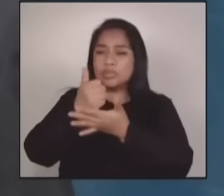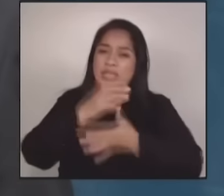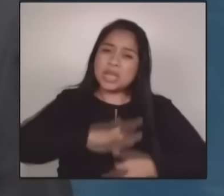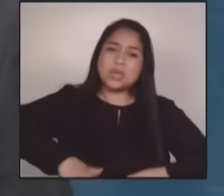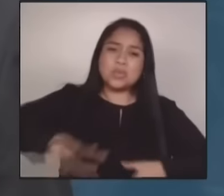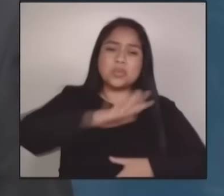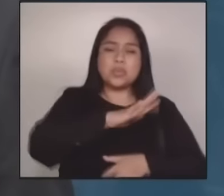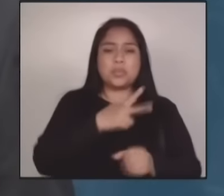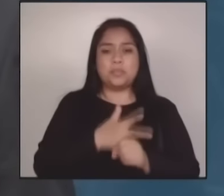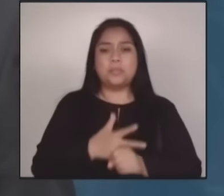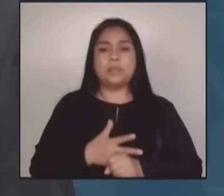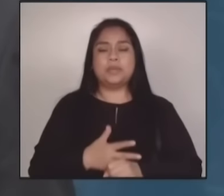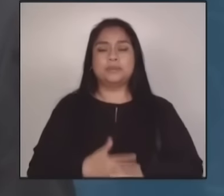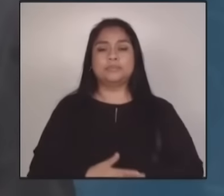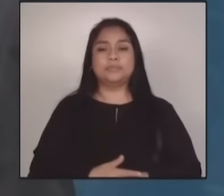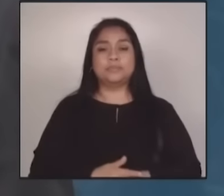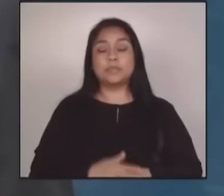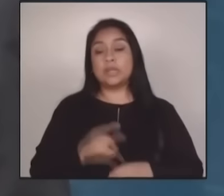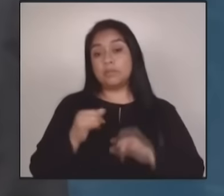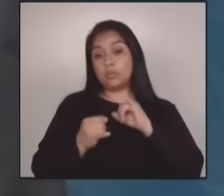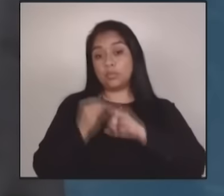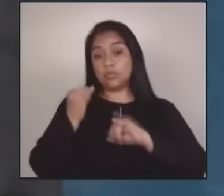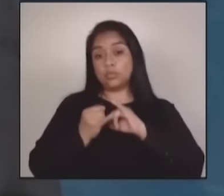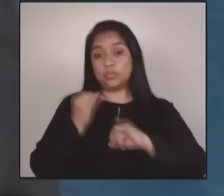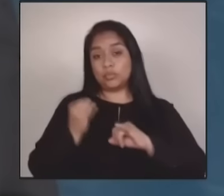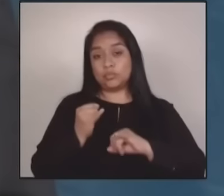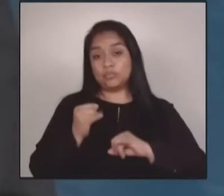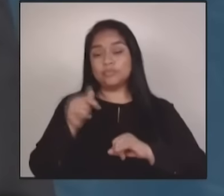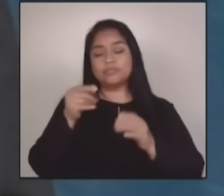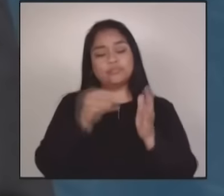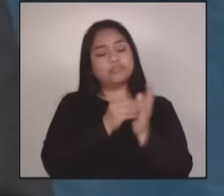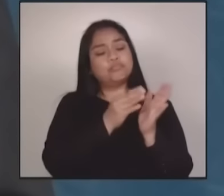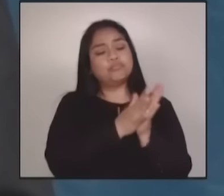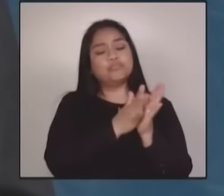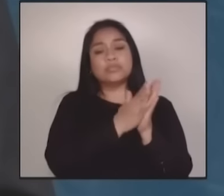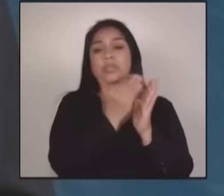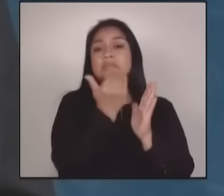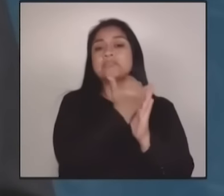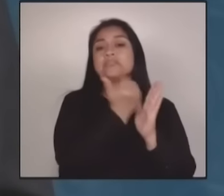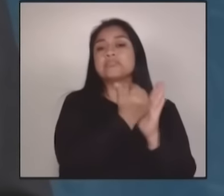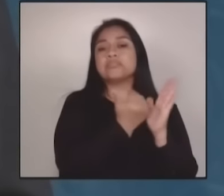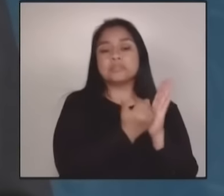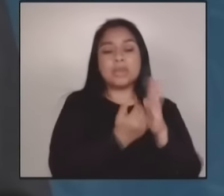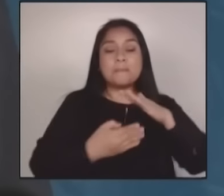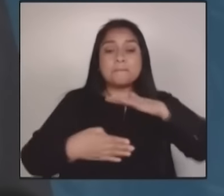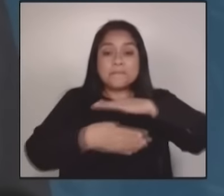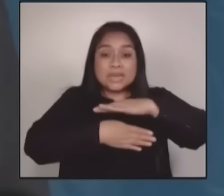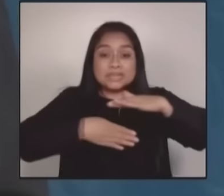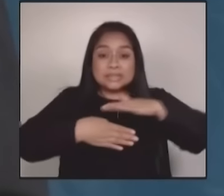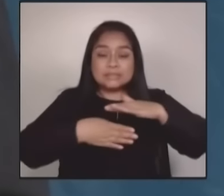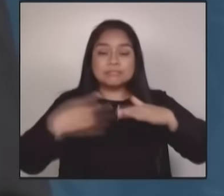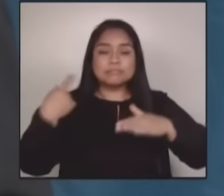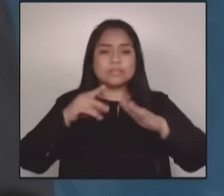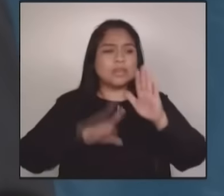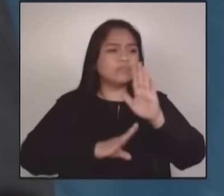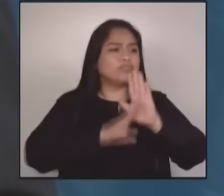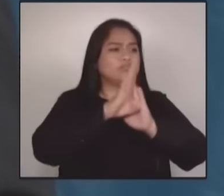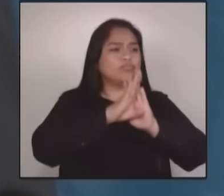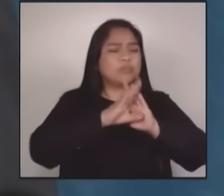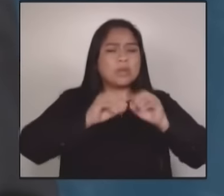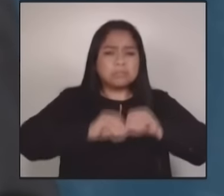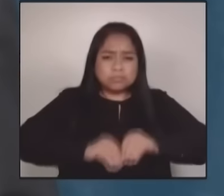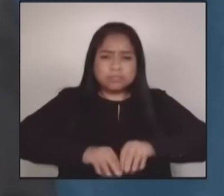población. Y por último, estableceremos las bases para el desarrollo de alcance